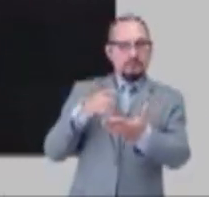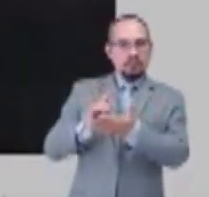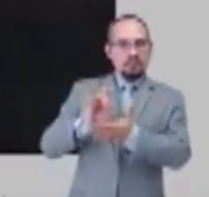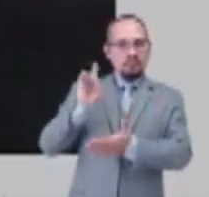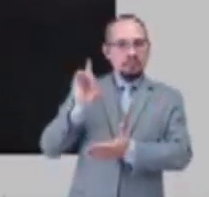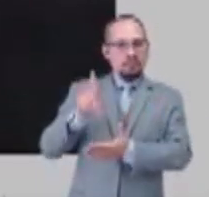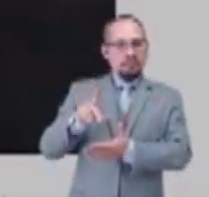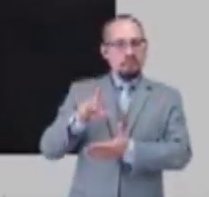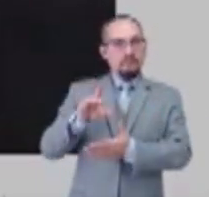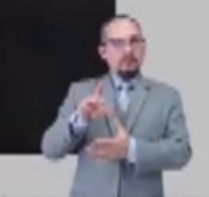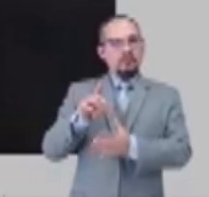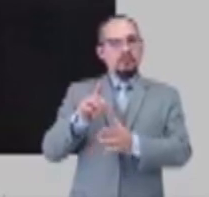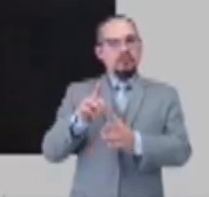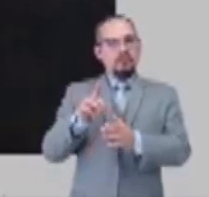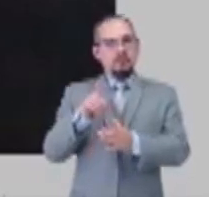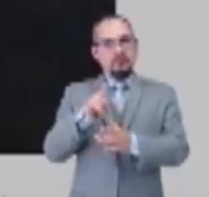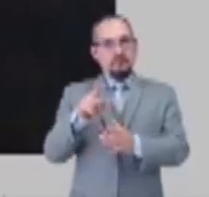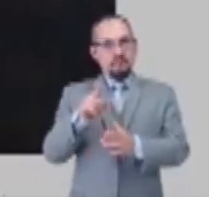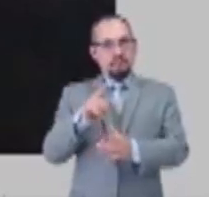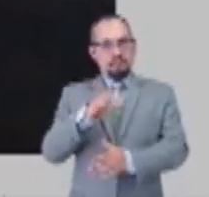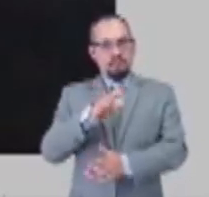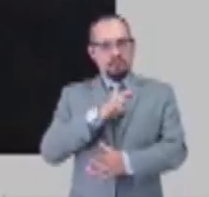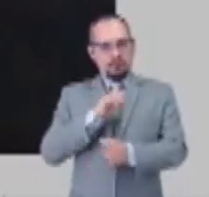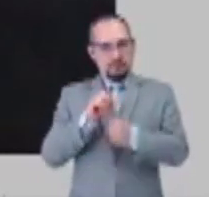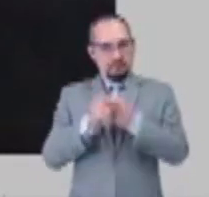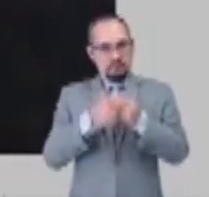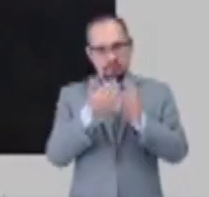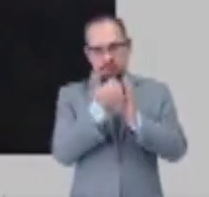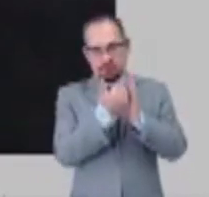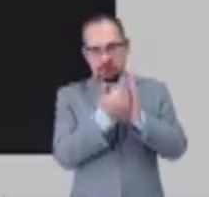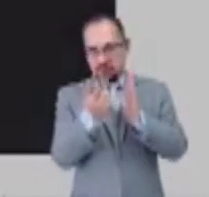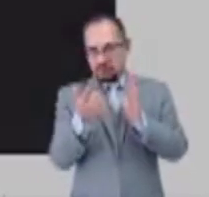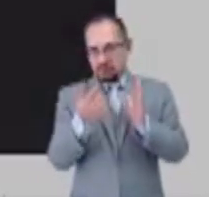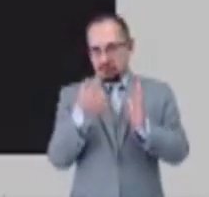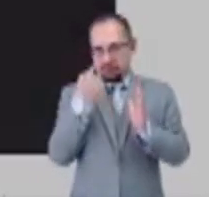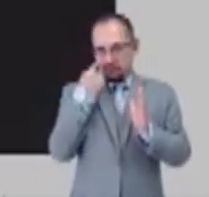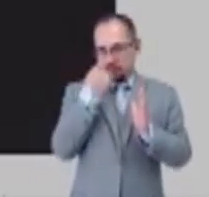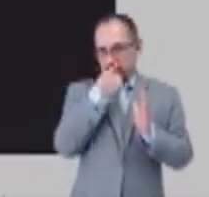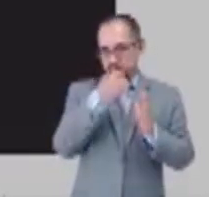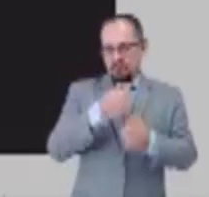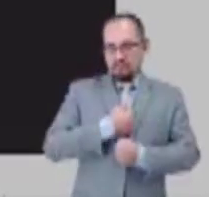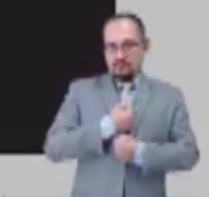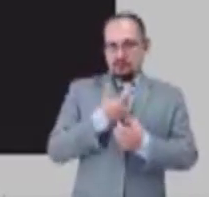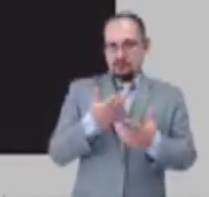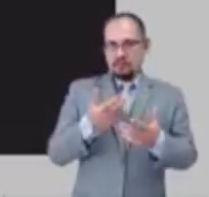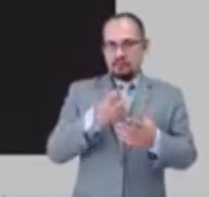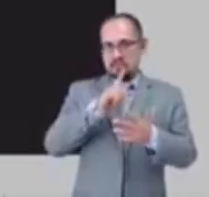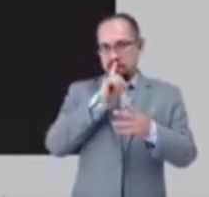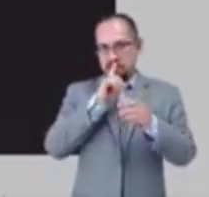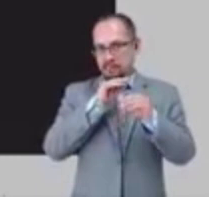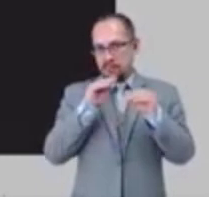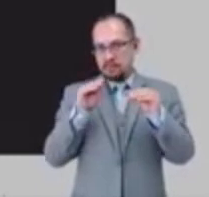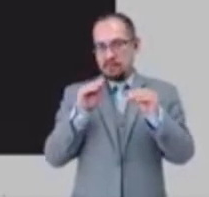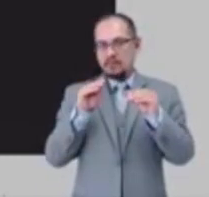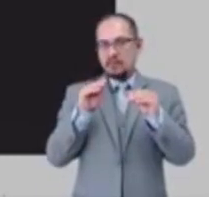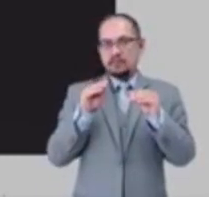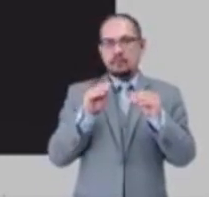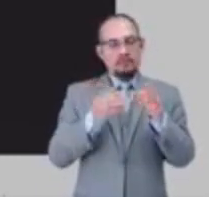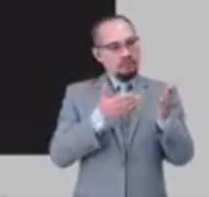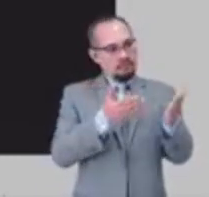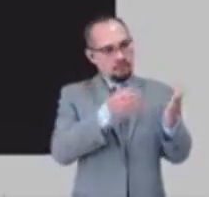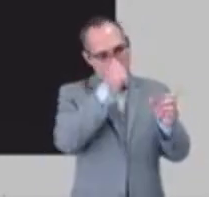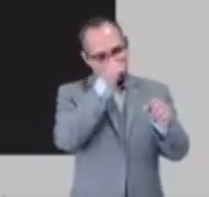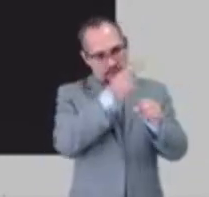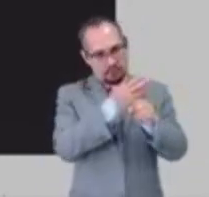se presentó el informe de avances de los organismos públicos locales en la implementación de los prep correspondientes al periodo de 12 de